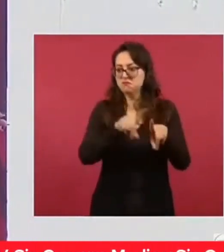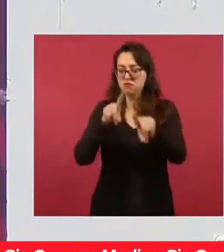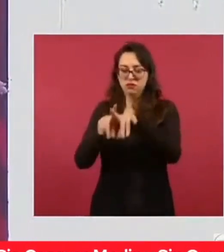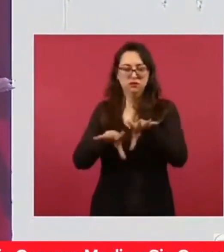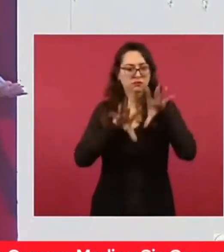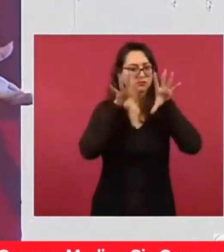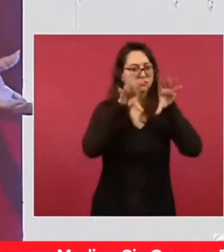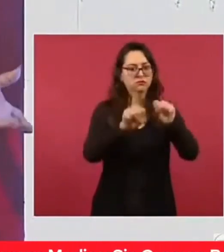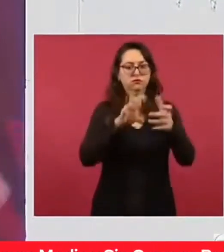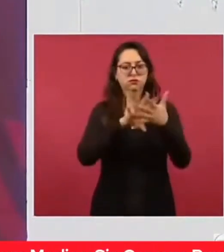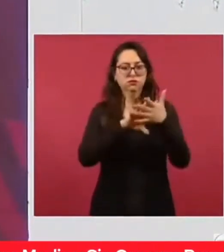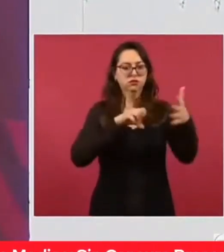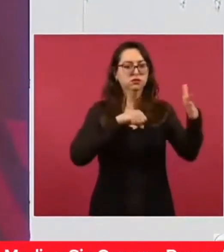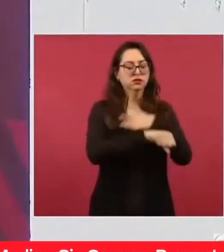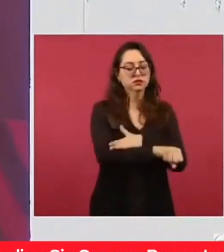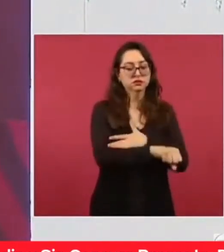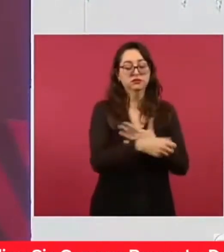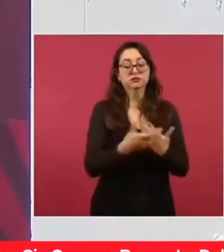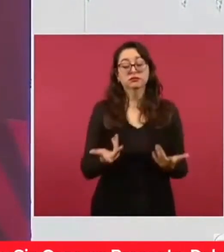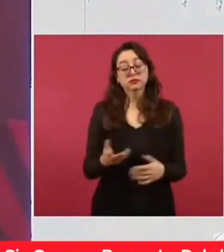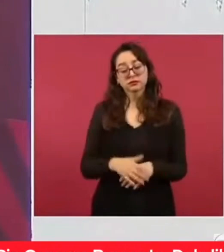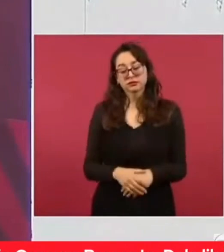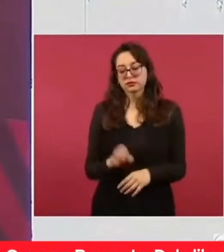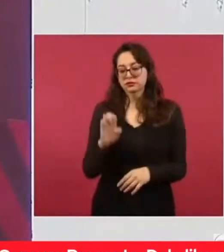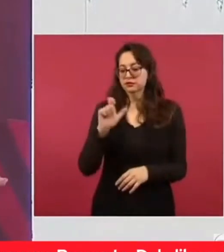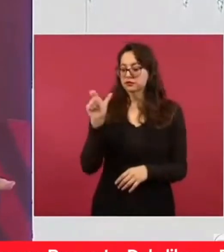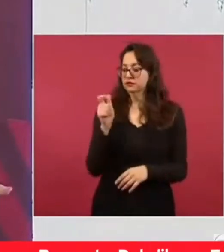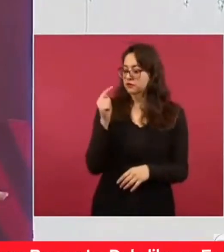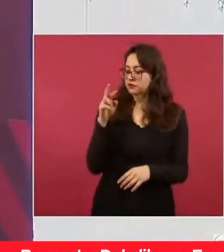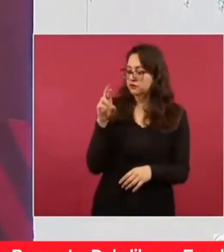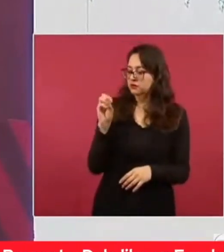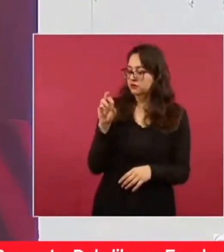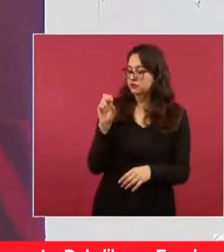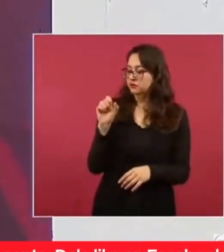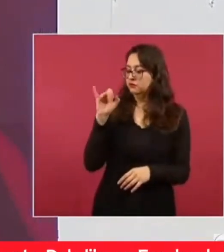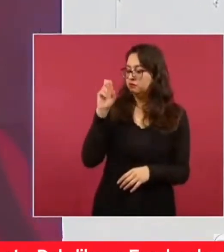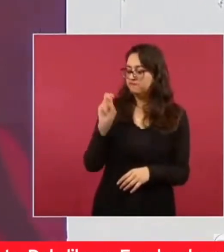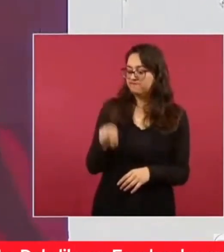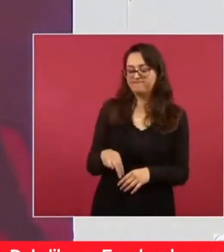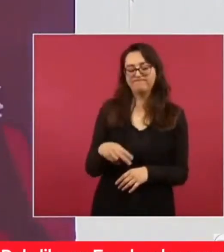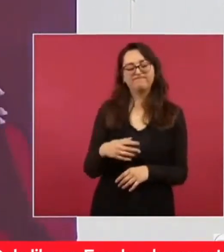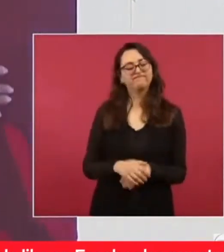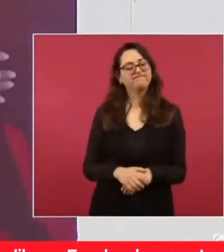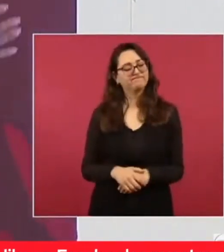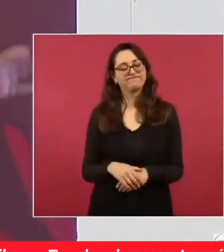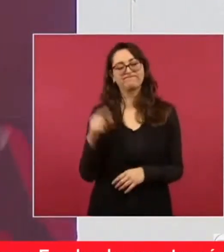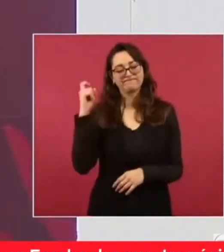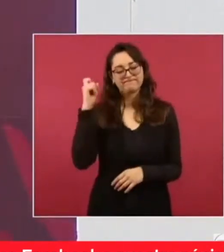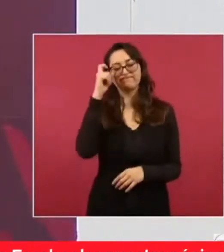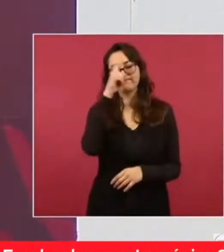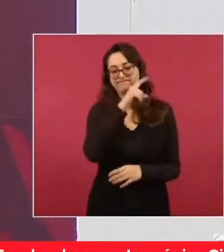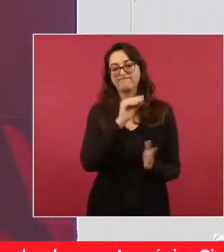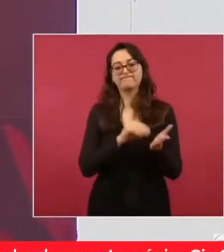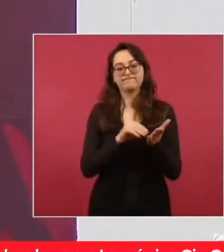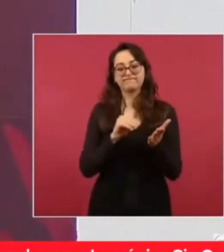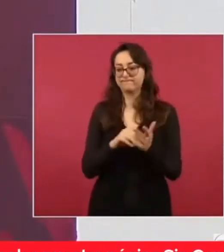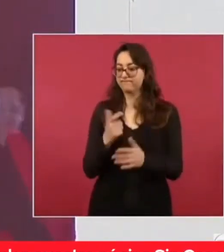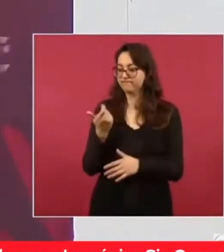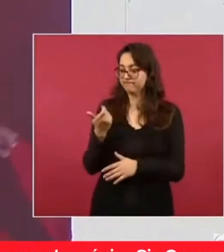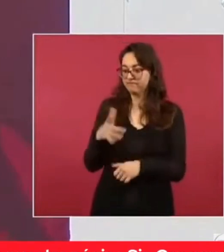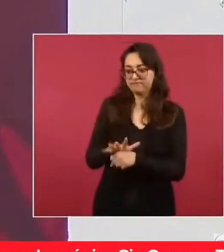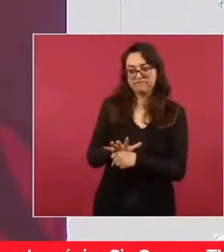de la extorsión pues continúa siendo un reto a un extorsión cobro de piso que se ha ido